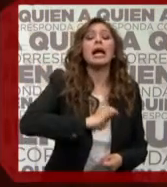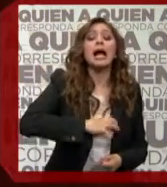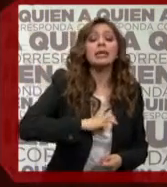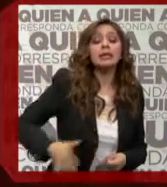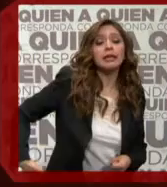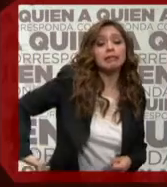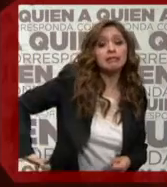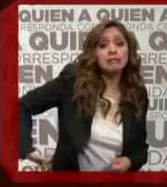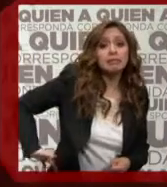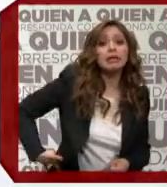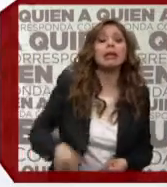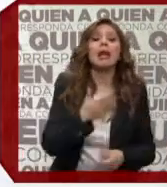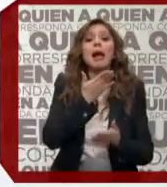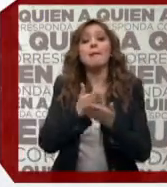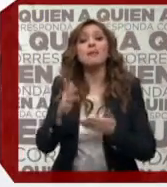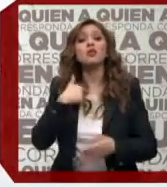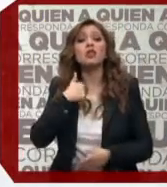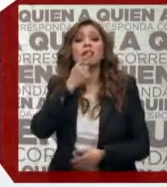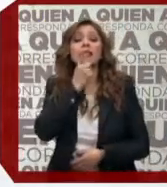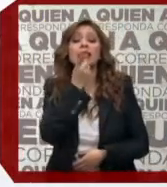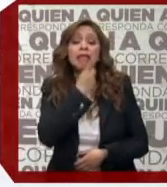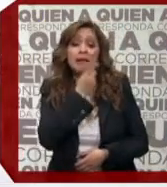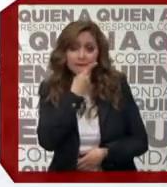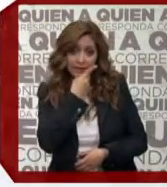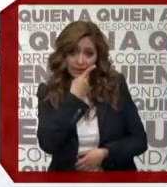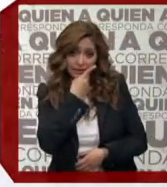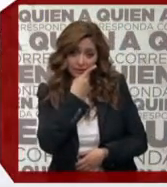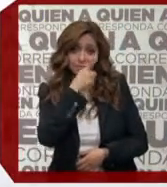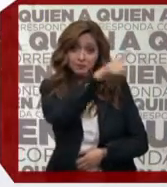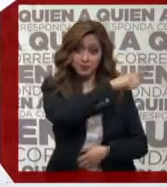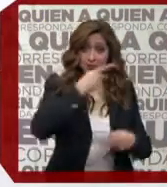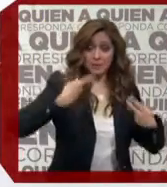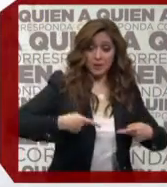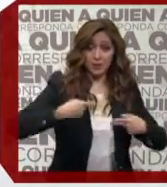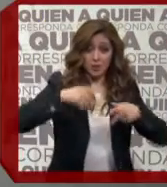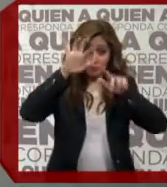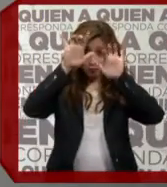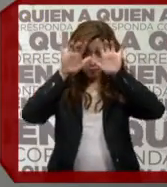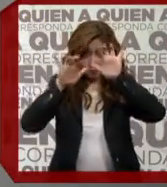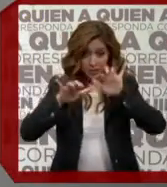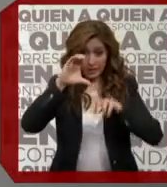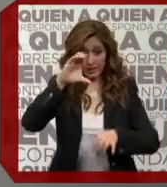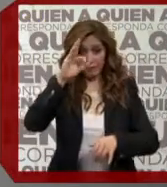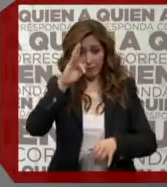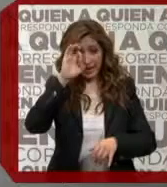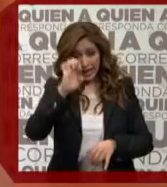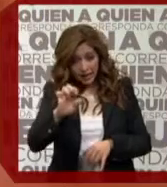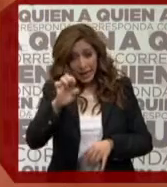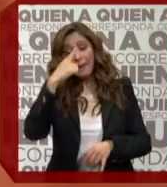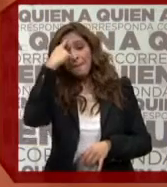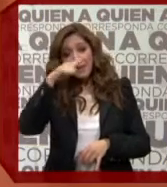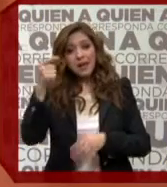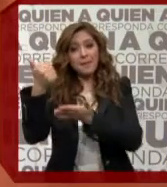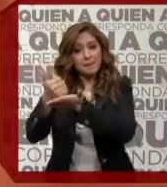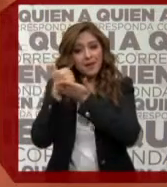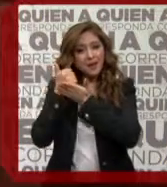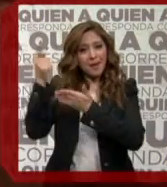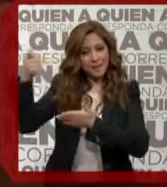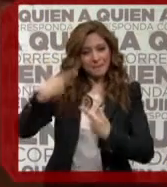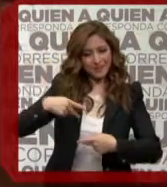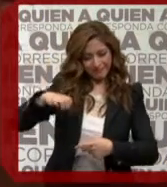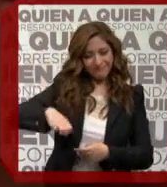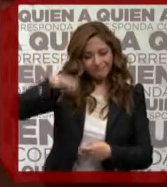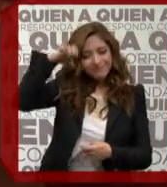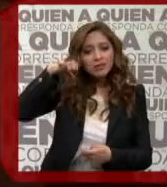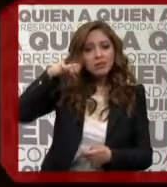este cómo se llama diabetes hizo un escrito a la Comisión Federal de Electricidad para obtener los beneficios como personas mayores pero nunca